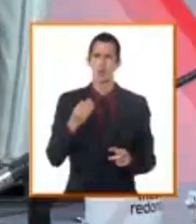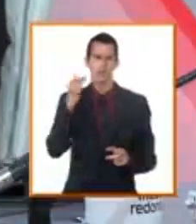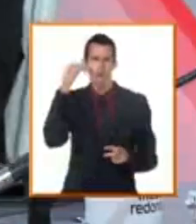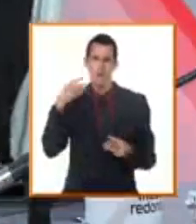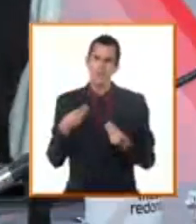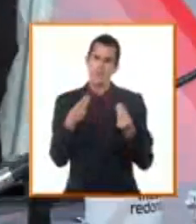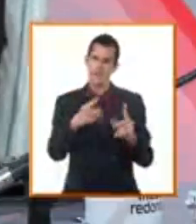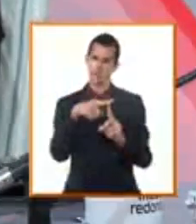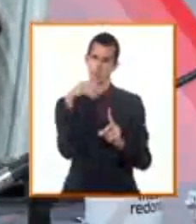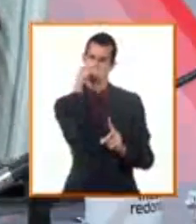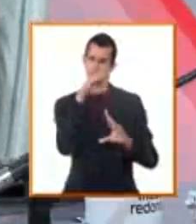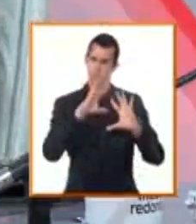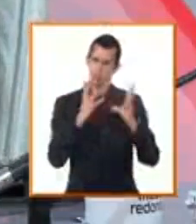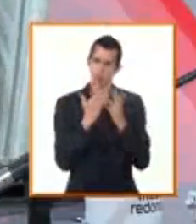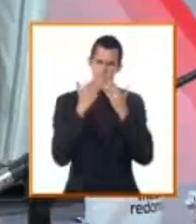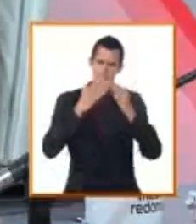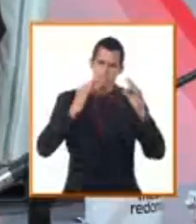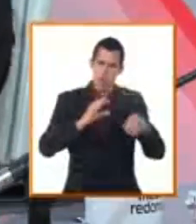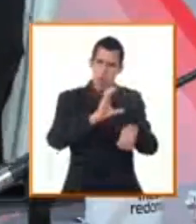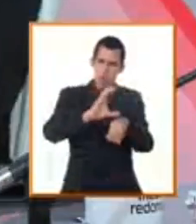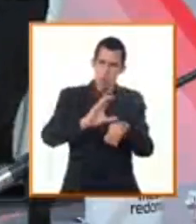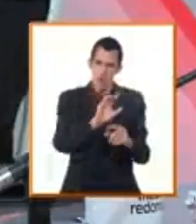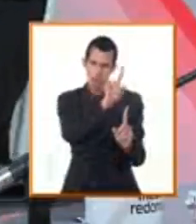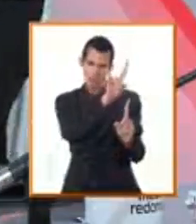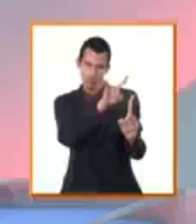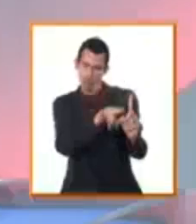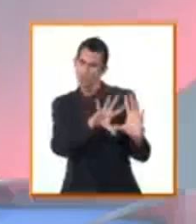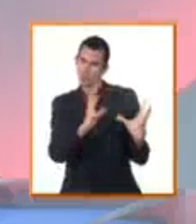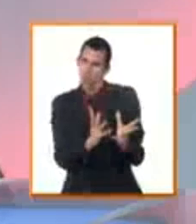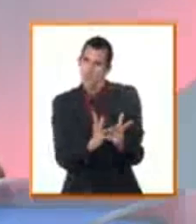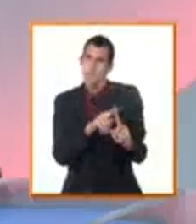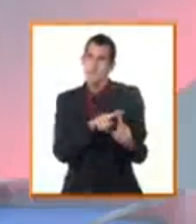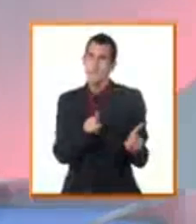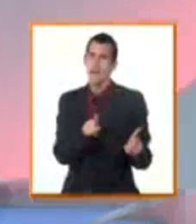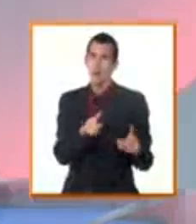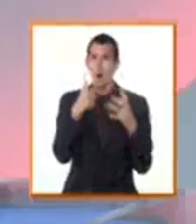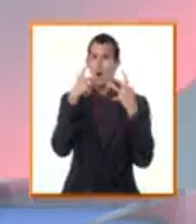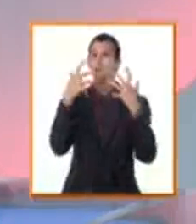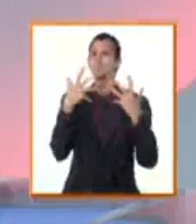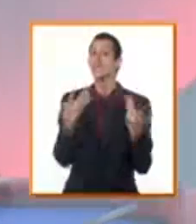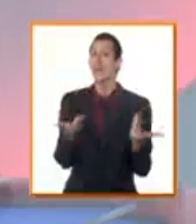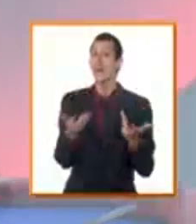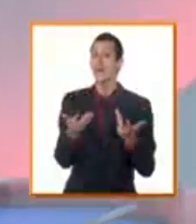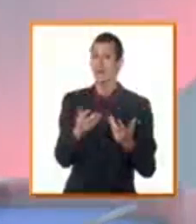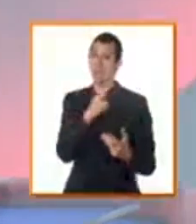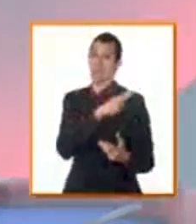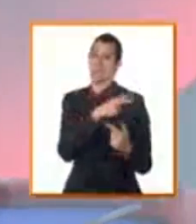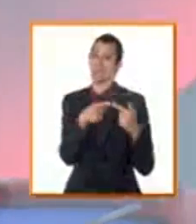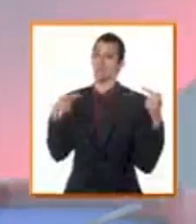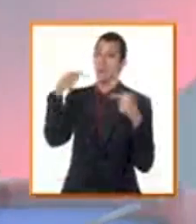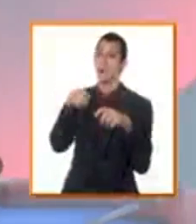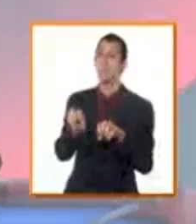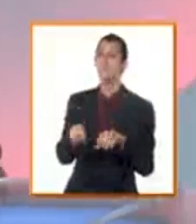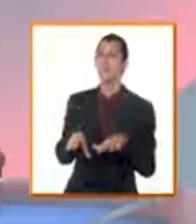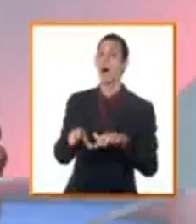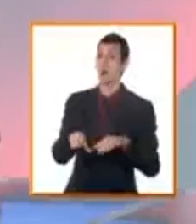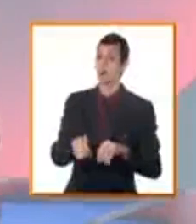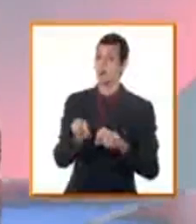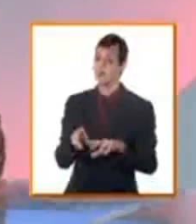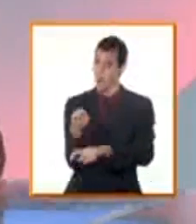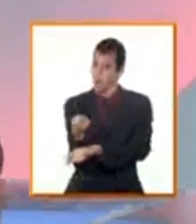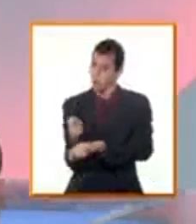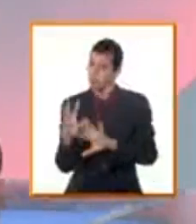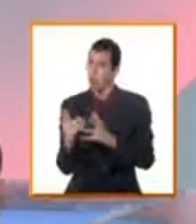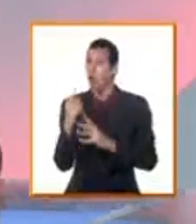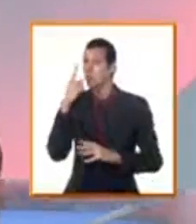de eso. Hay un tercer elemento ante los perritos que quería conversar, que tiene que ver con la cooperación internacional. Y nos parece, bueno, pues lo mencionaba, ante